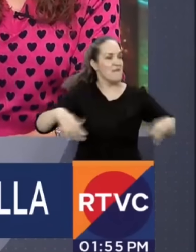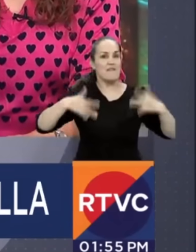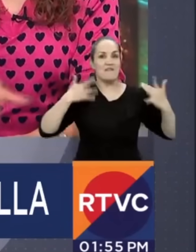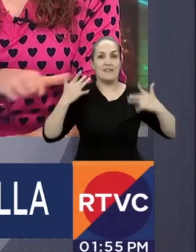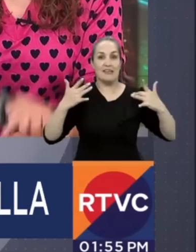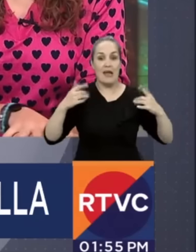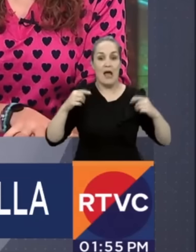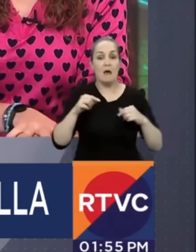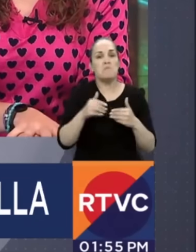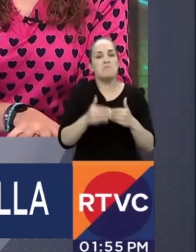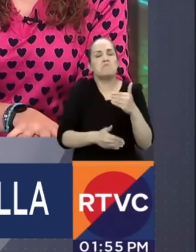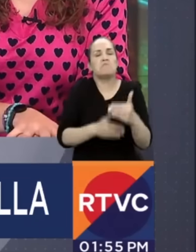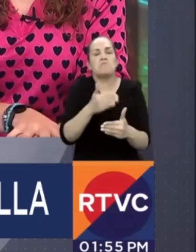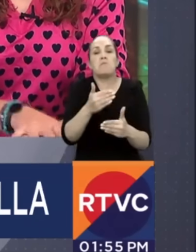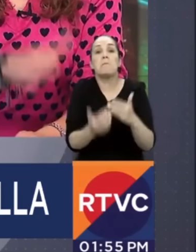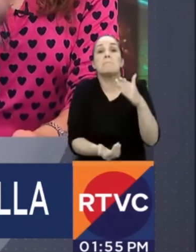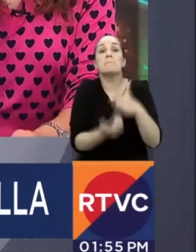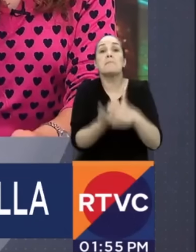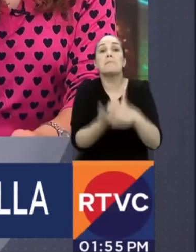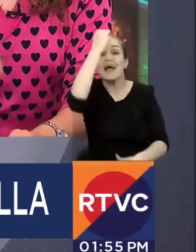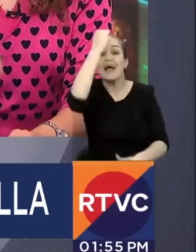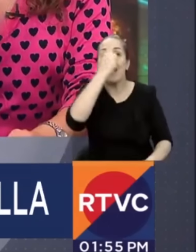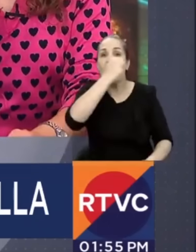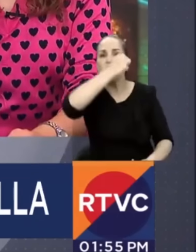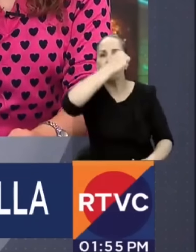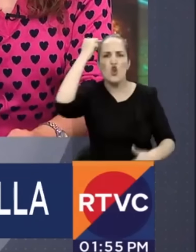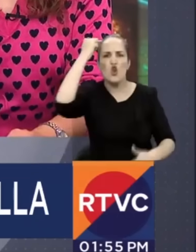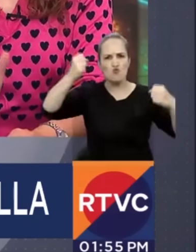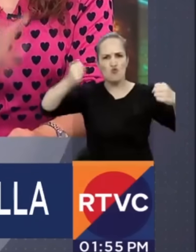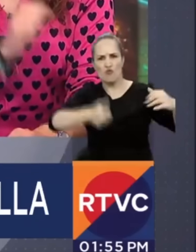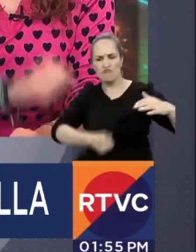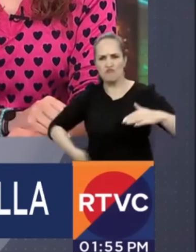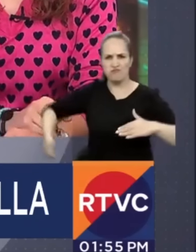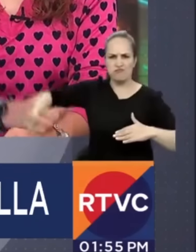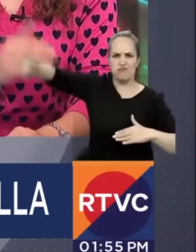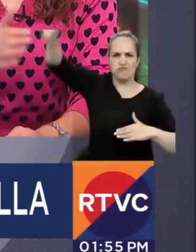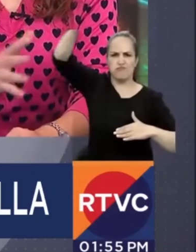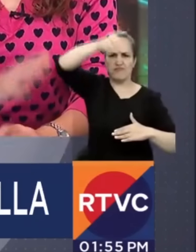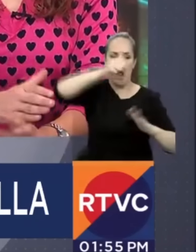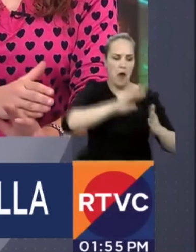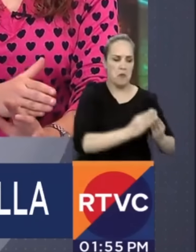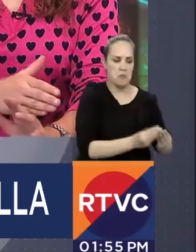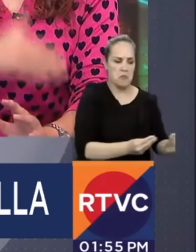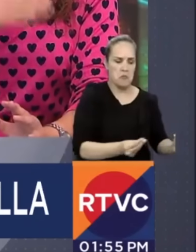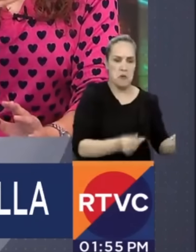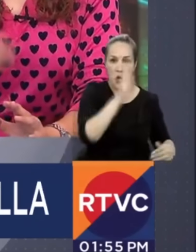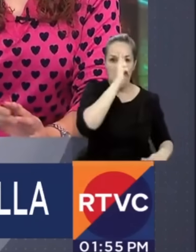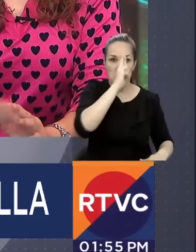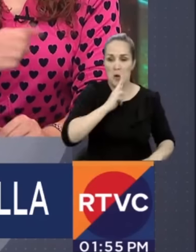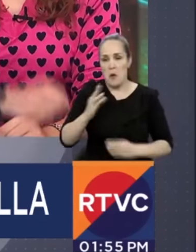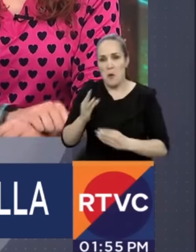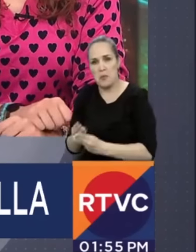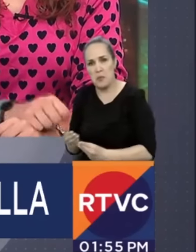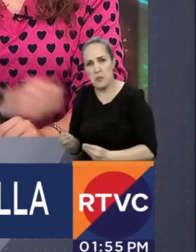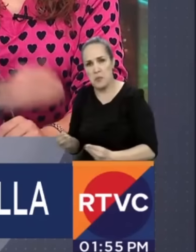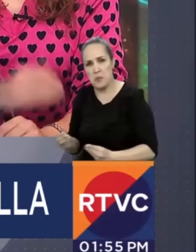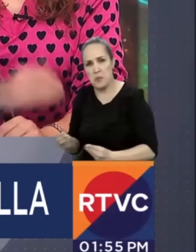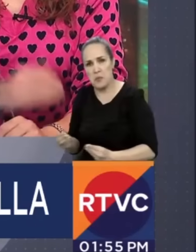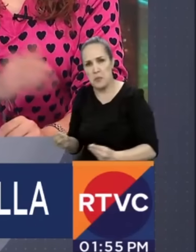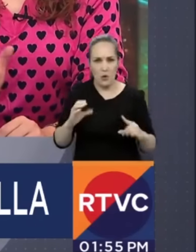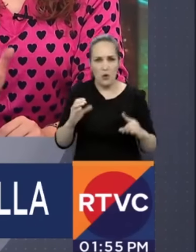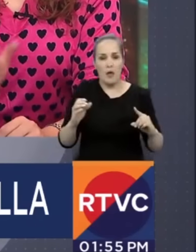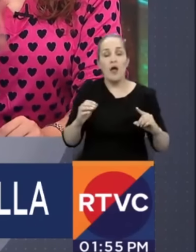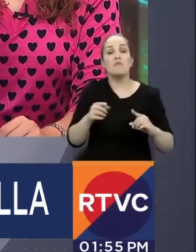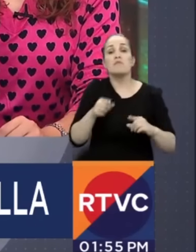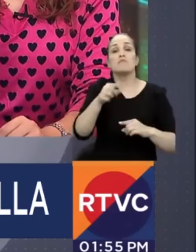el catolicismo se apoderó del mundo, entonces la fecha límite de finalización de esos carnavales tuvo